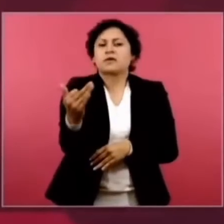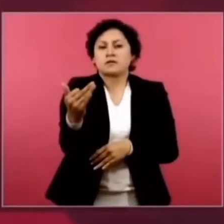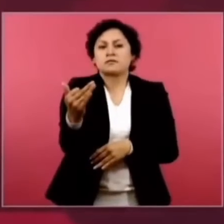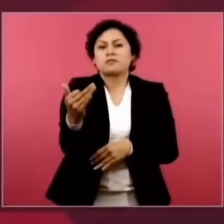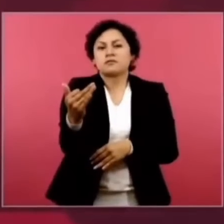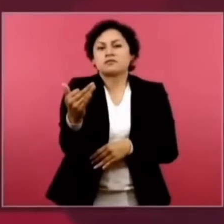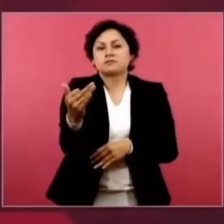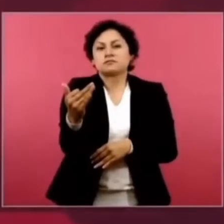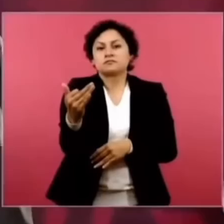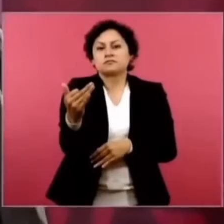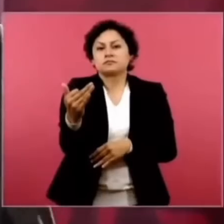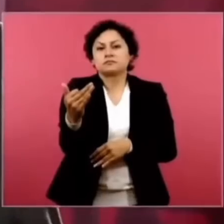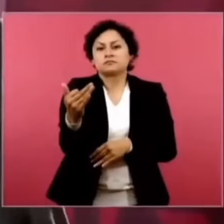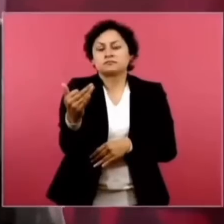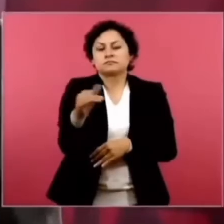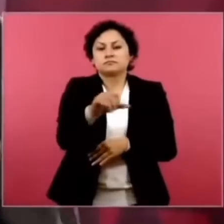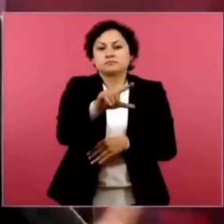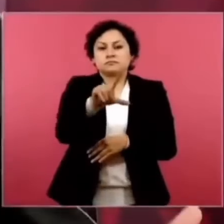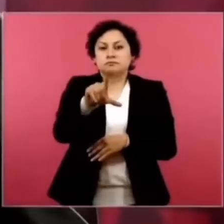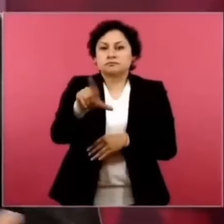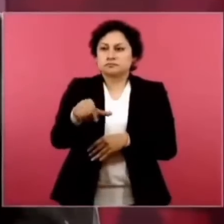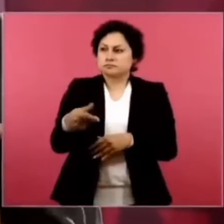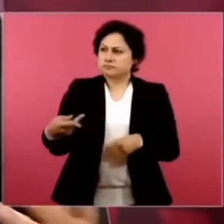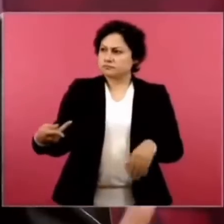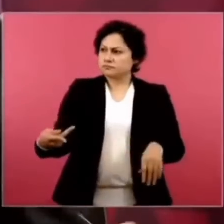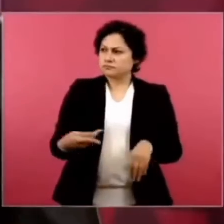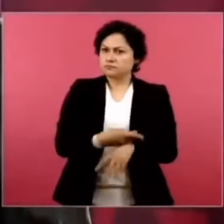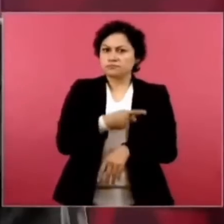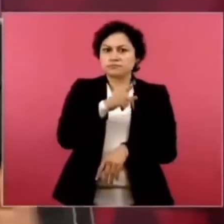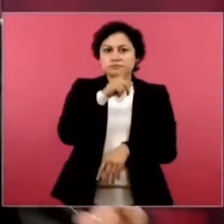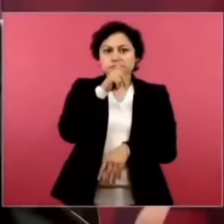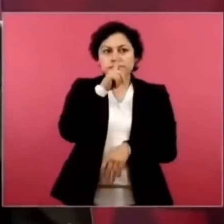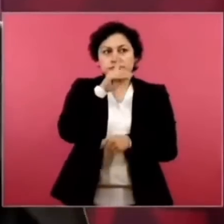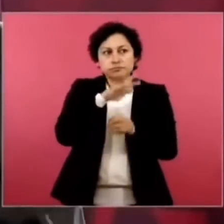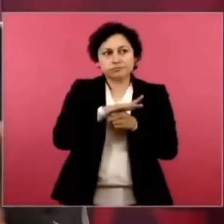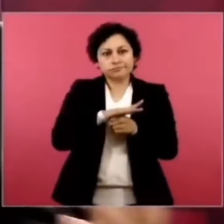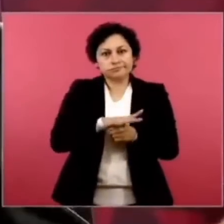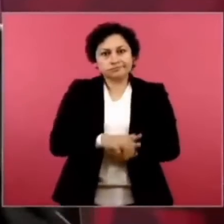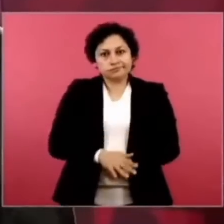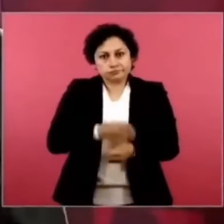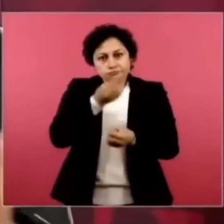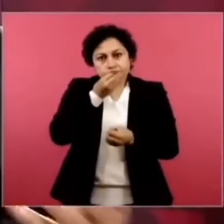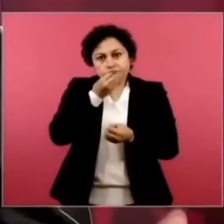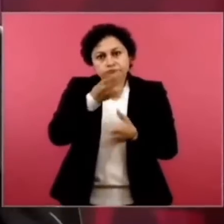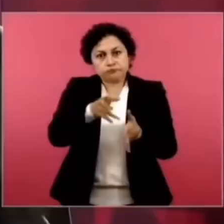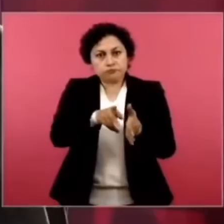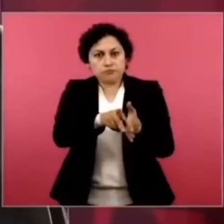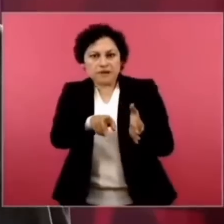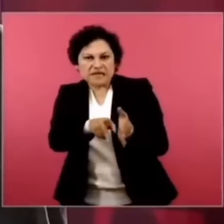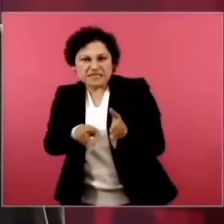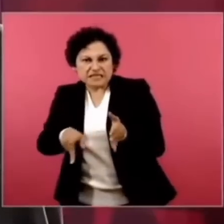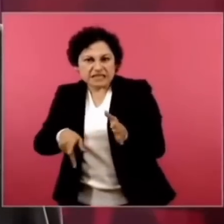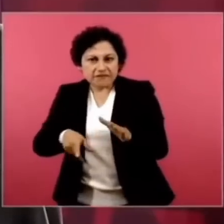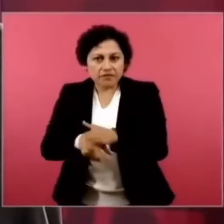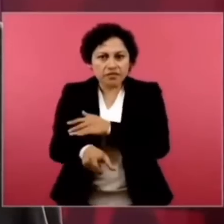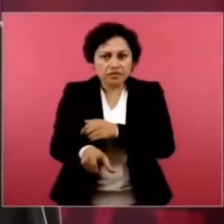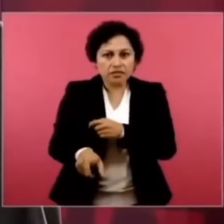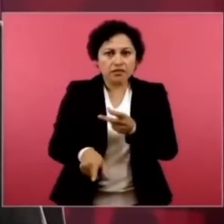Y ya no puedo uno hablar de prensa vendida, ni prensa vendida o alquilada, no, no, no, no.